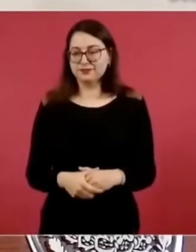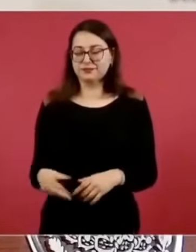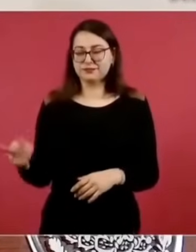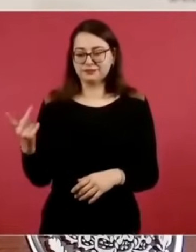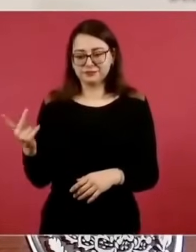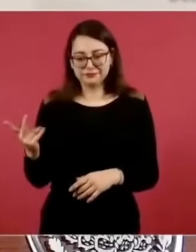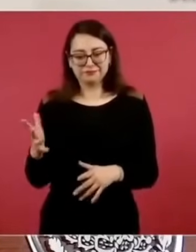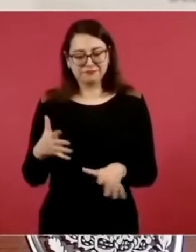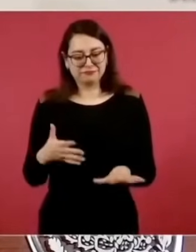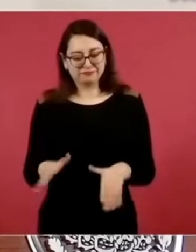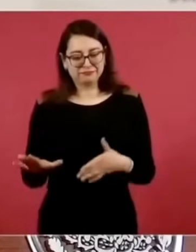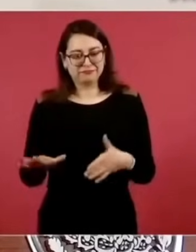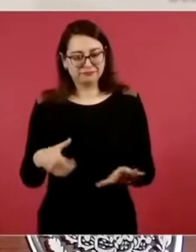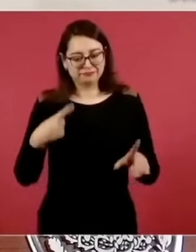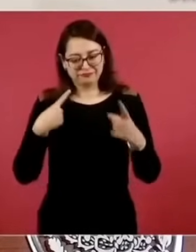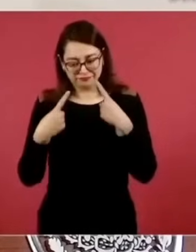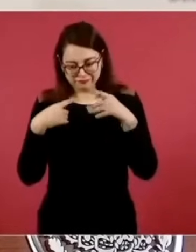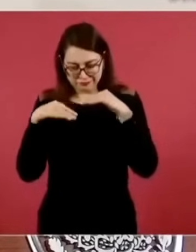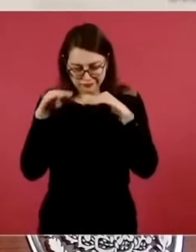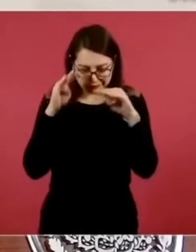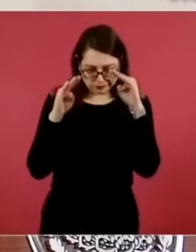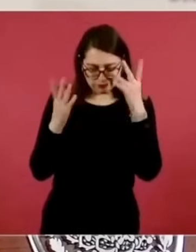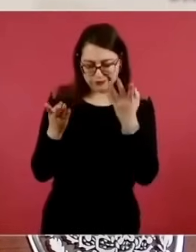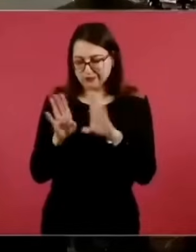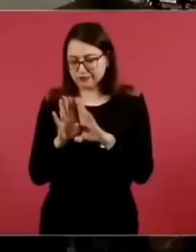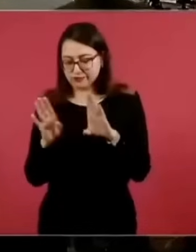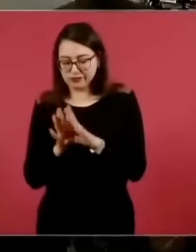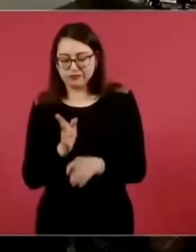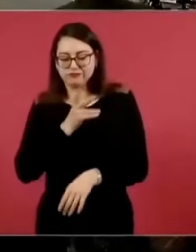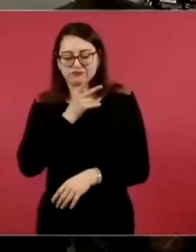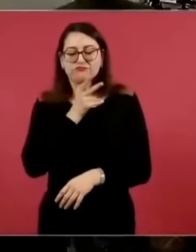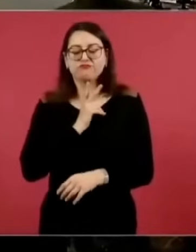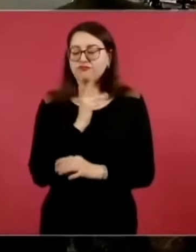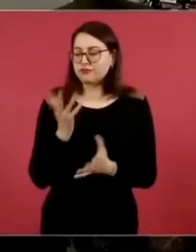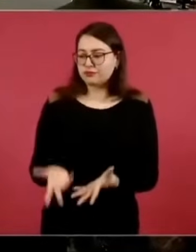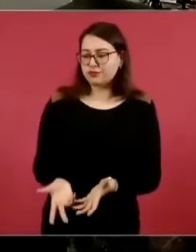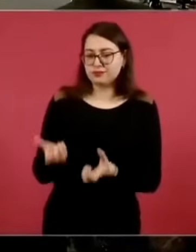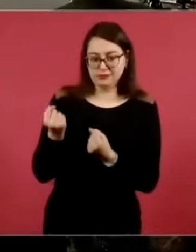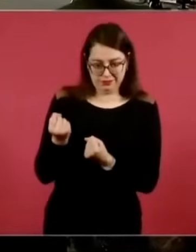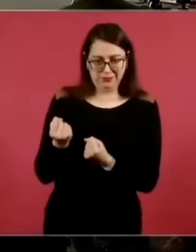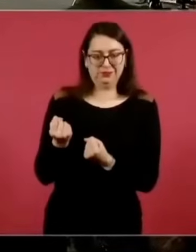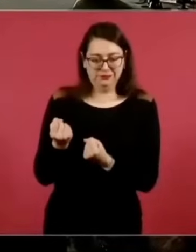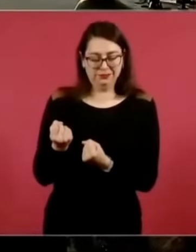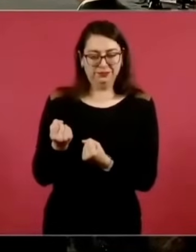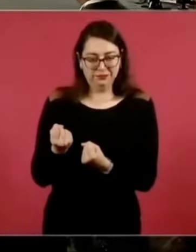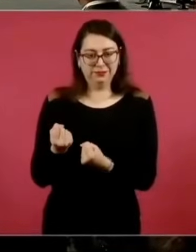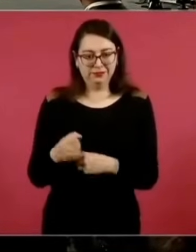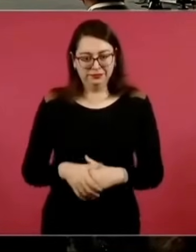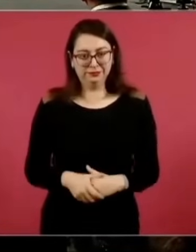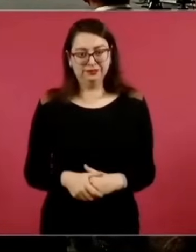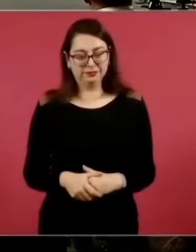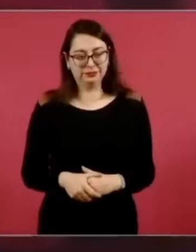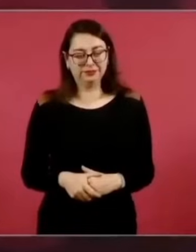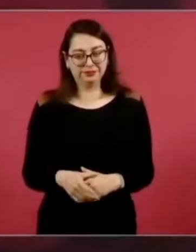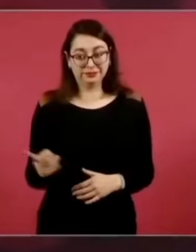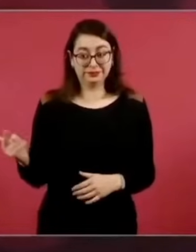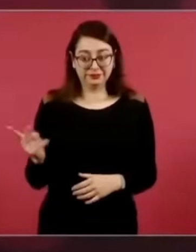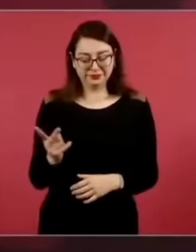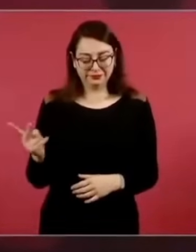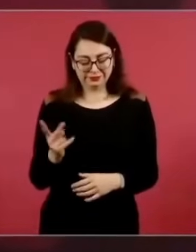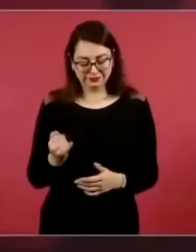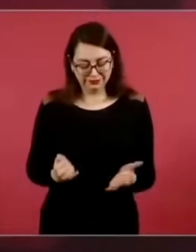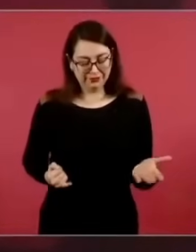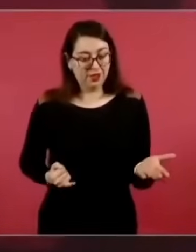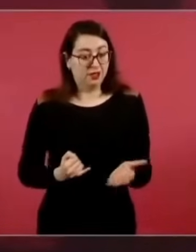caminar y analizan todas las posibilidades y ahí llegan a una muy buena conclusión,